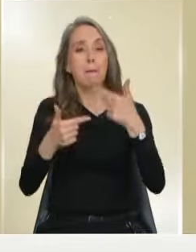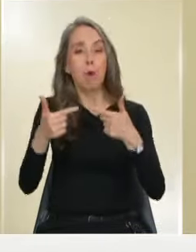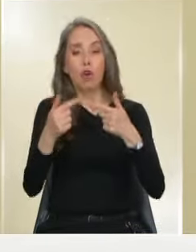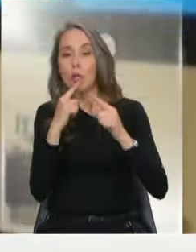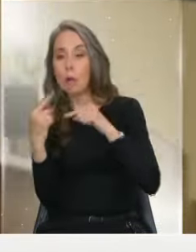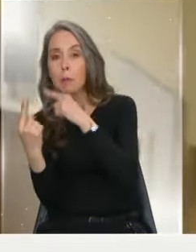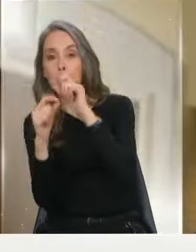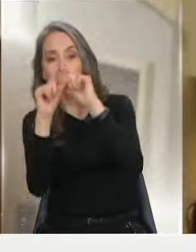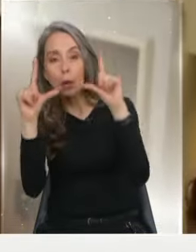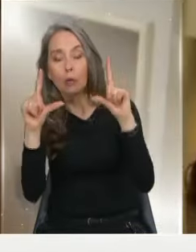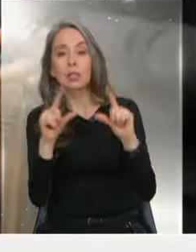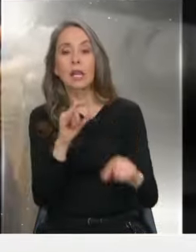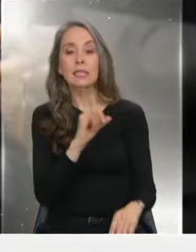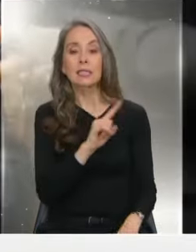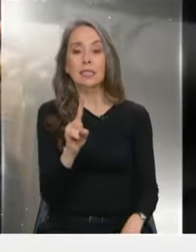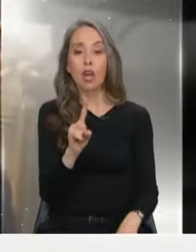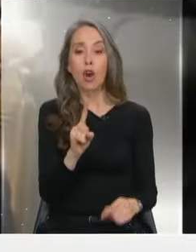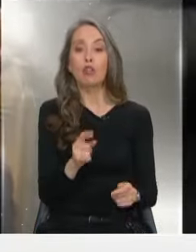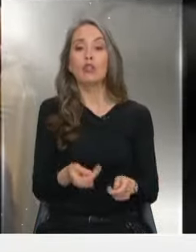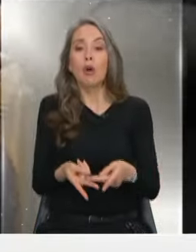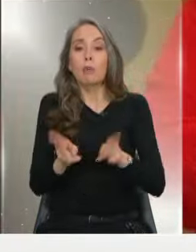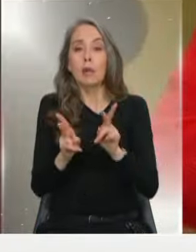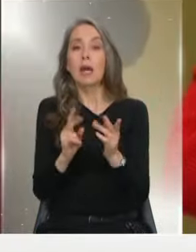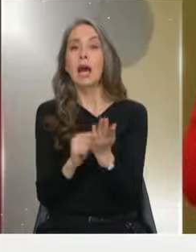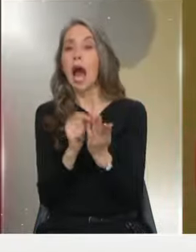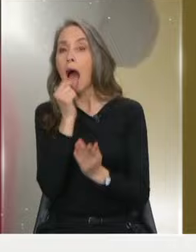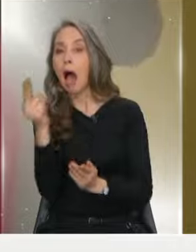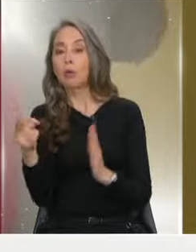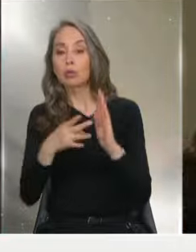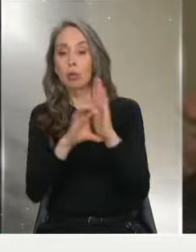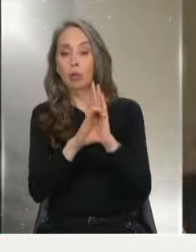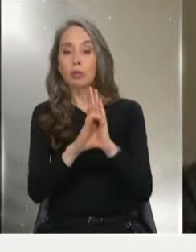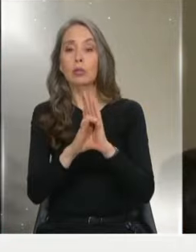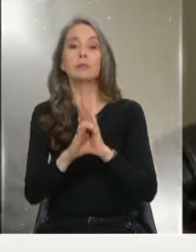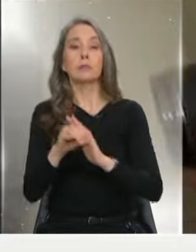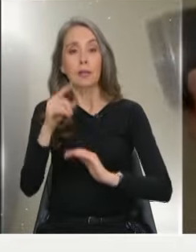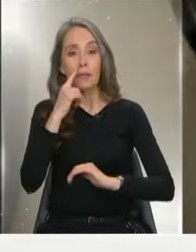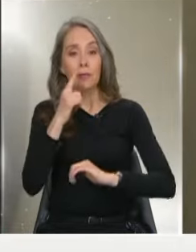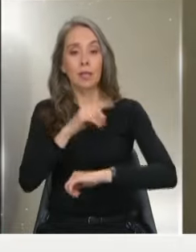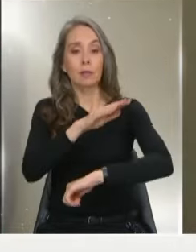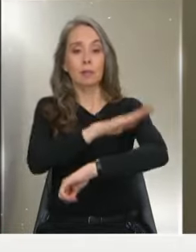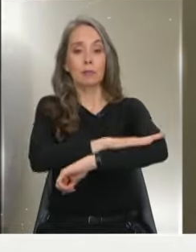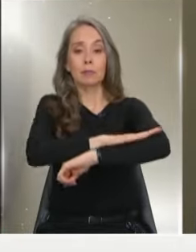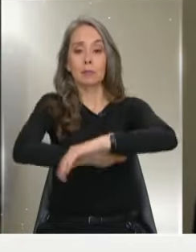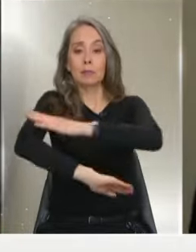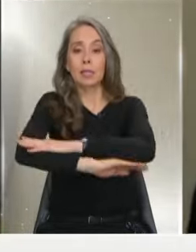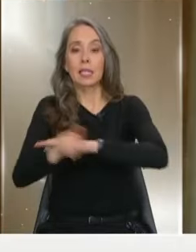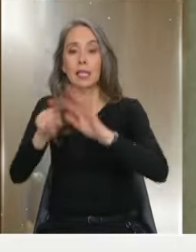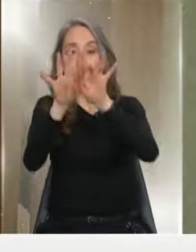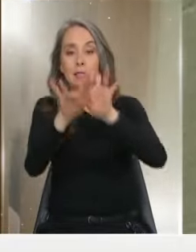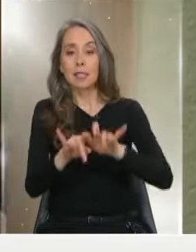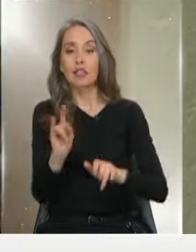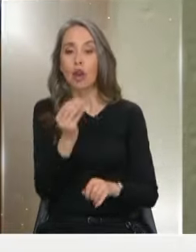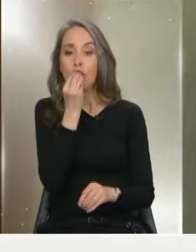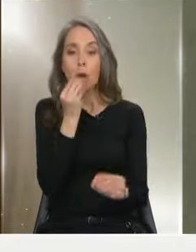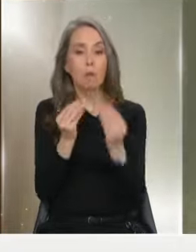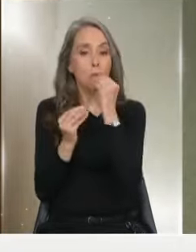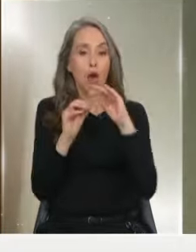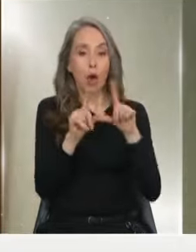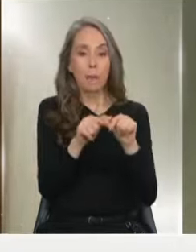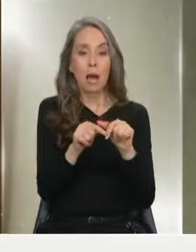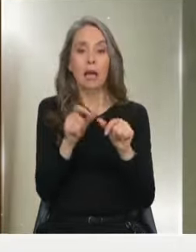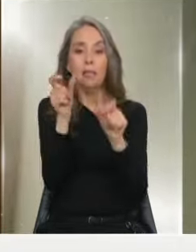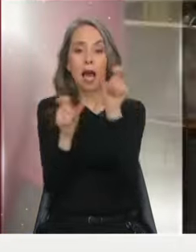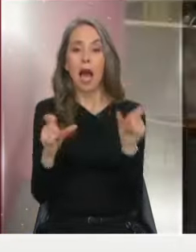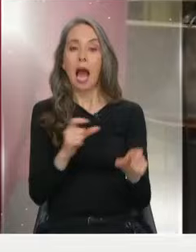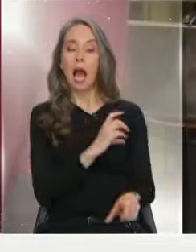¿Procede o no la acusación constitucional? De izquierda a derecha. Porque estuvo redactándola, no comió empanada. Las miradas de la Cámara de